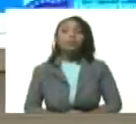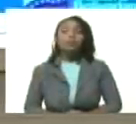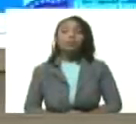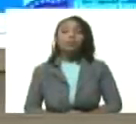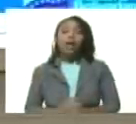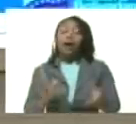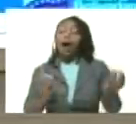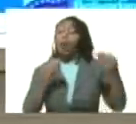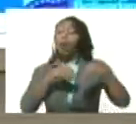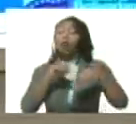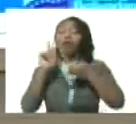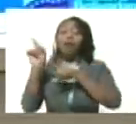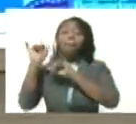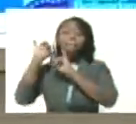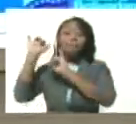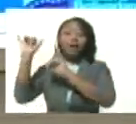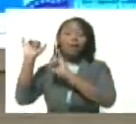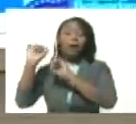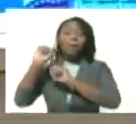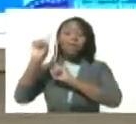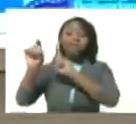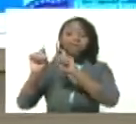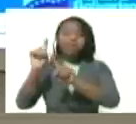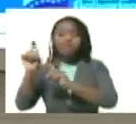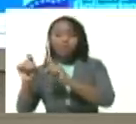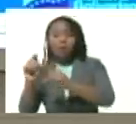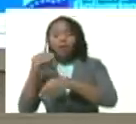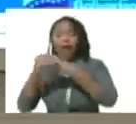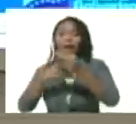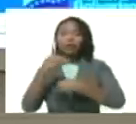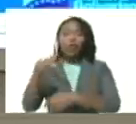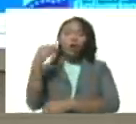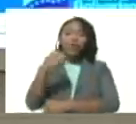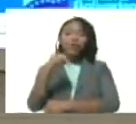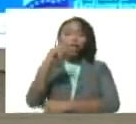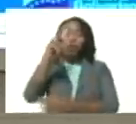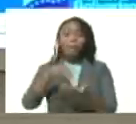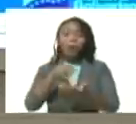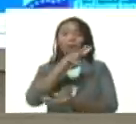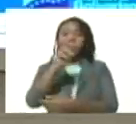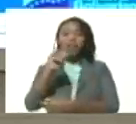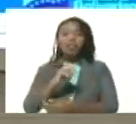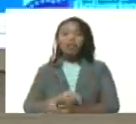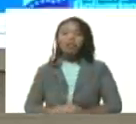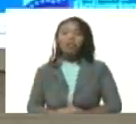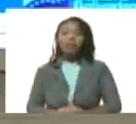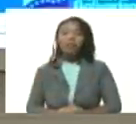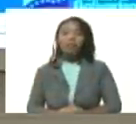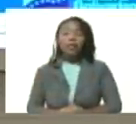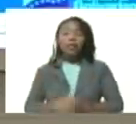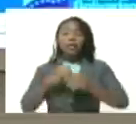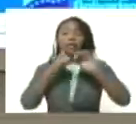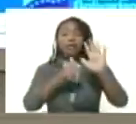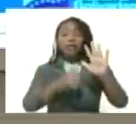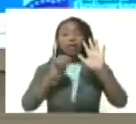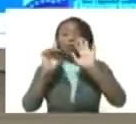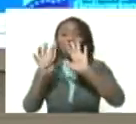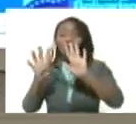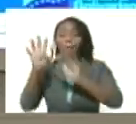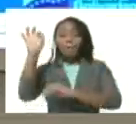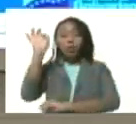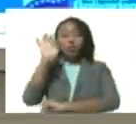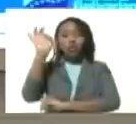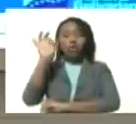de acuerdo a esta misma encuesta que se realizó en noviembre del 2020, el